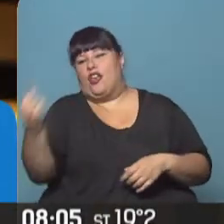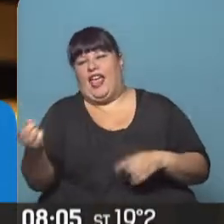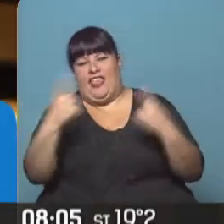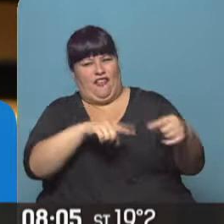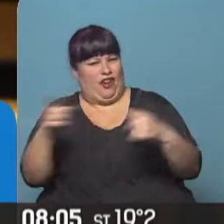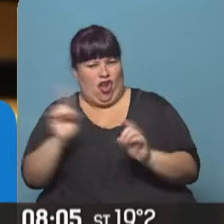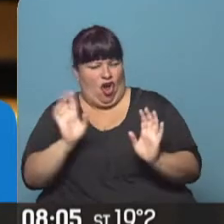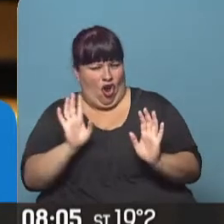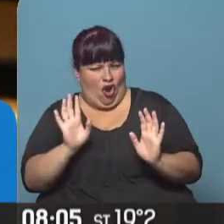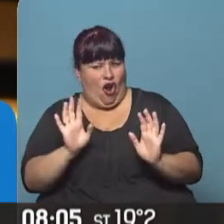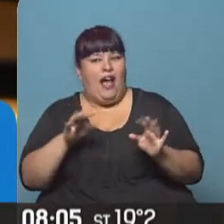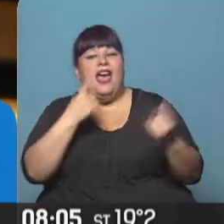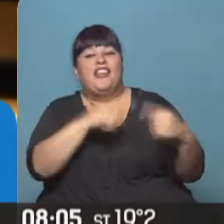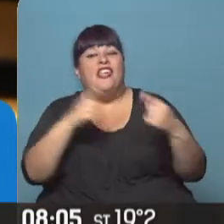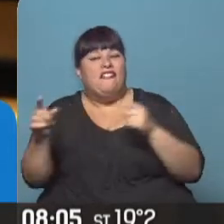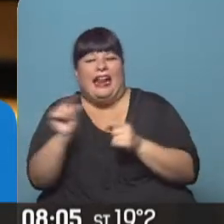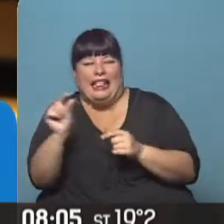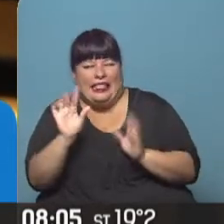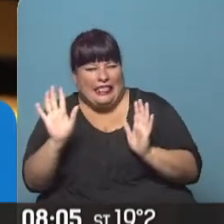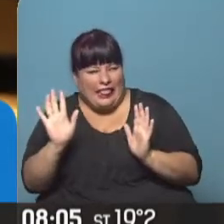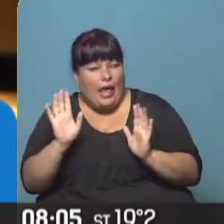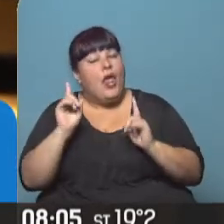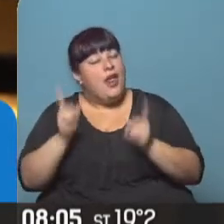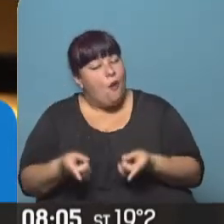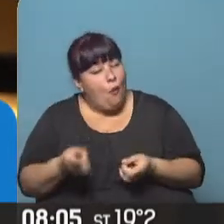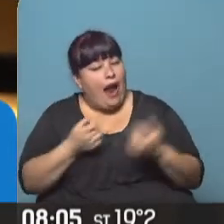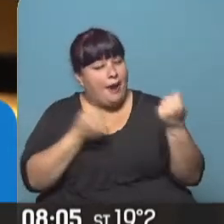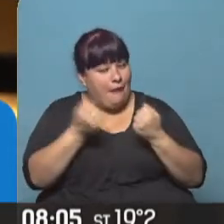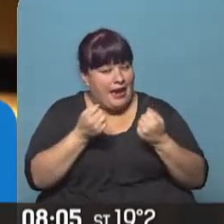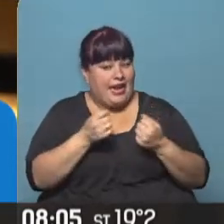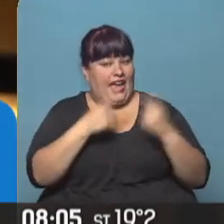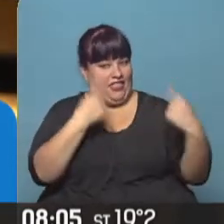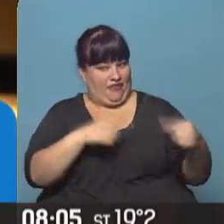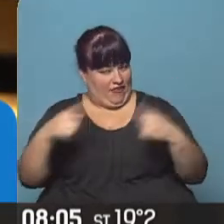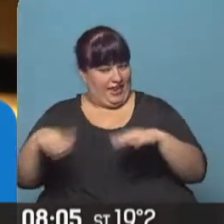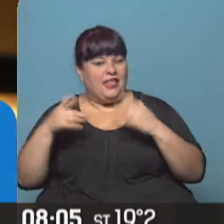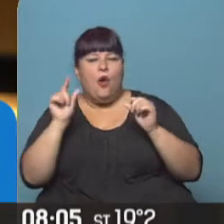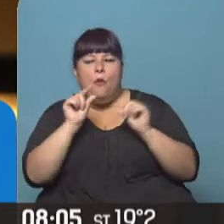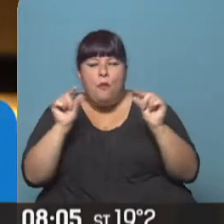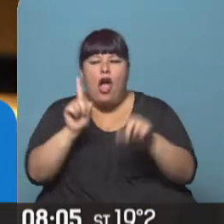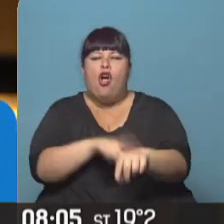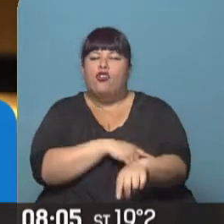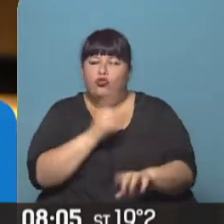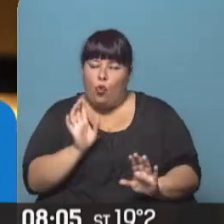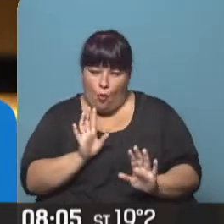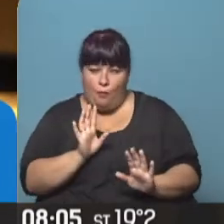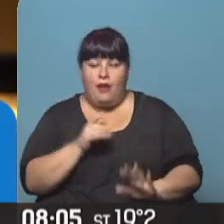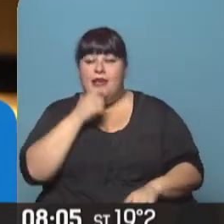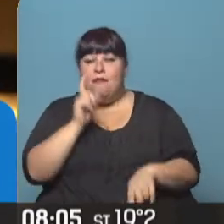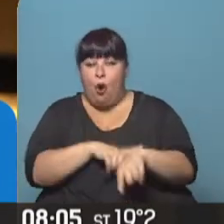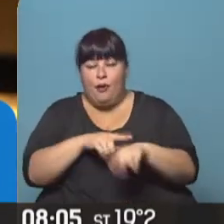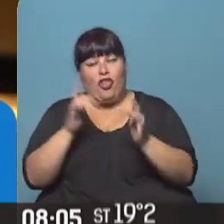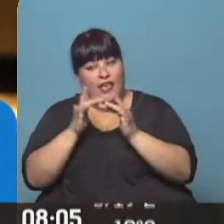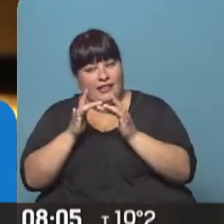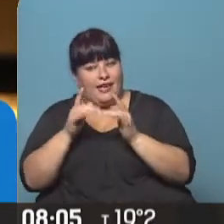totalmente distinto. Entonces, la diferencia es muy chiquita, pero al igual que el conducir, es muy grande. Entonces, son pequeños hábitos que mientras usamos